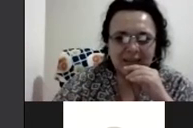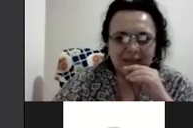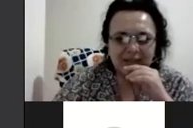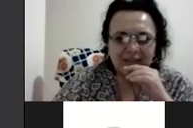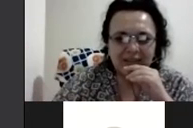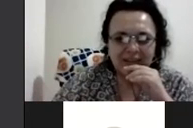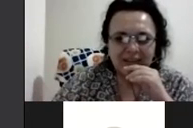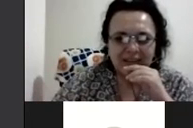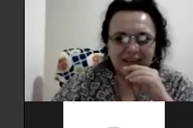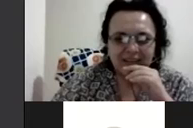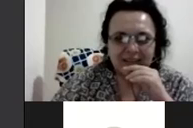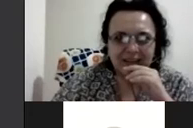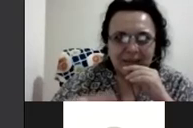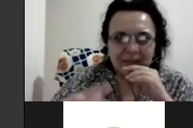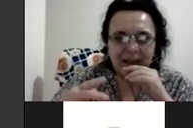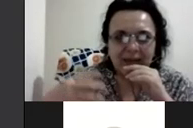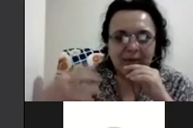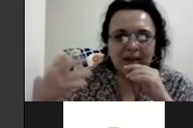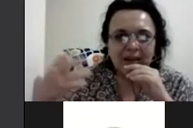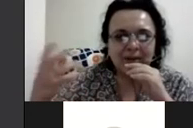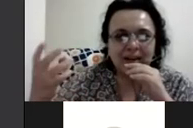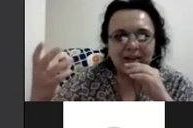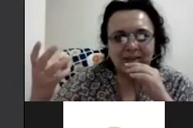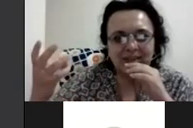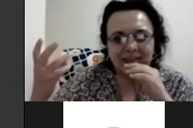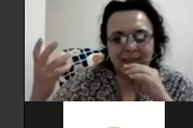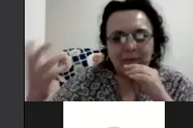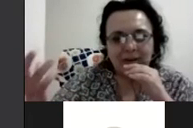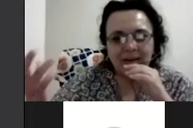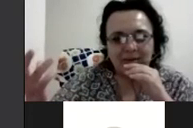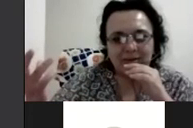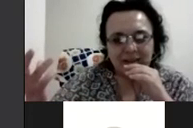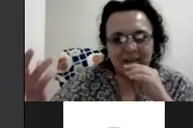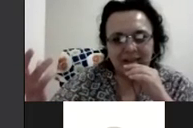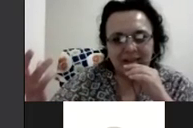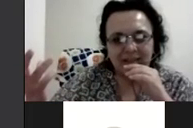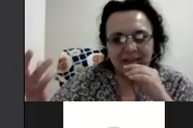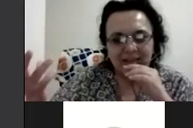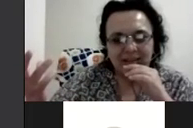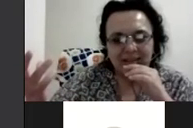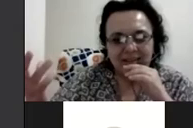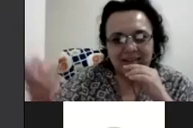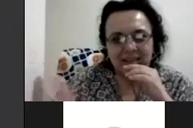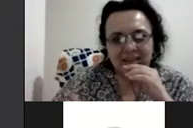El Salvador. O sea, ¿para qué voy a ir a buscar donde está peor la cosa?